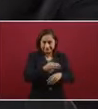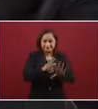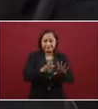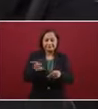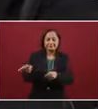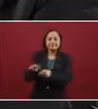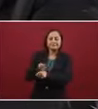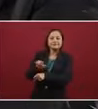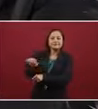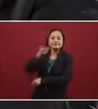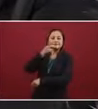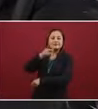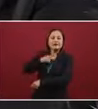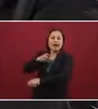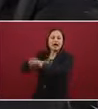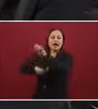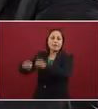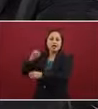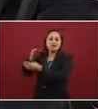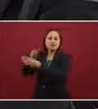arriba.